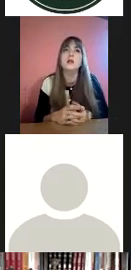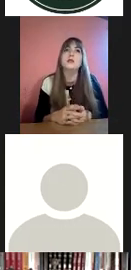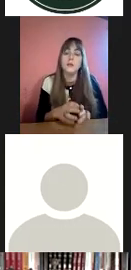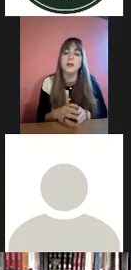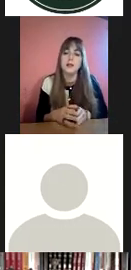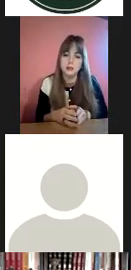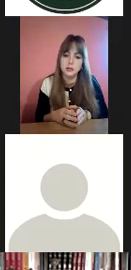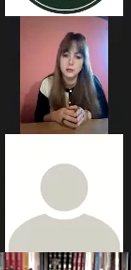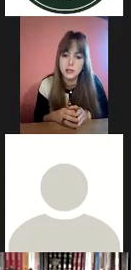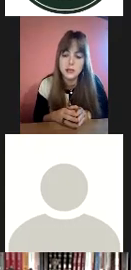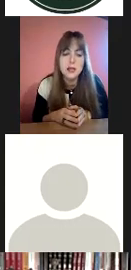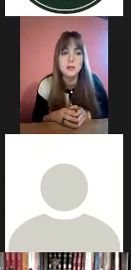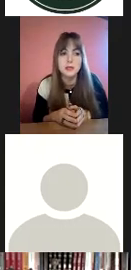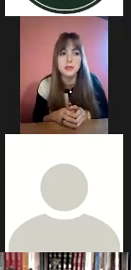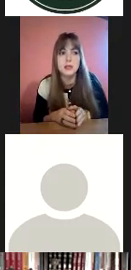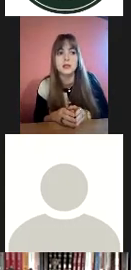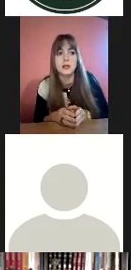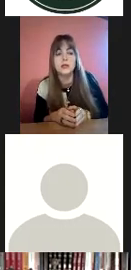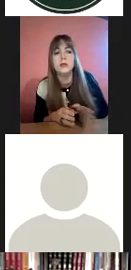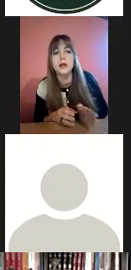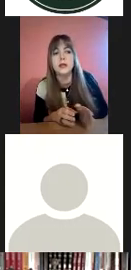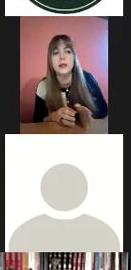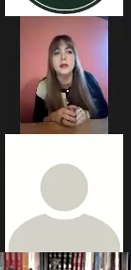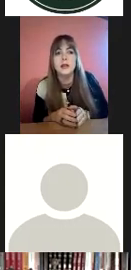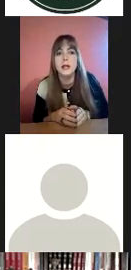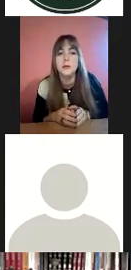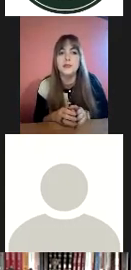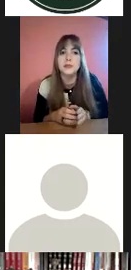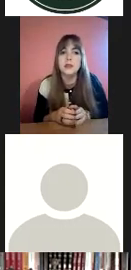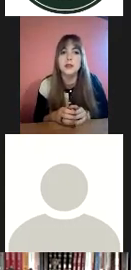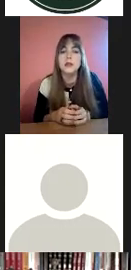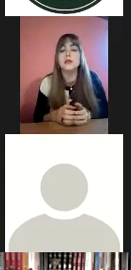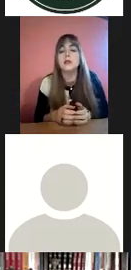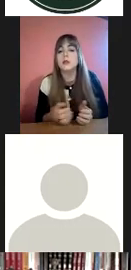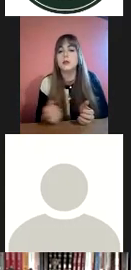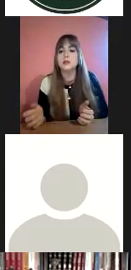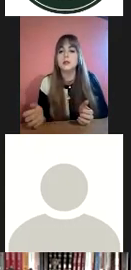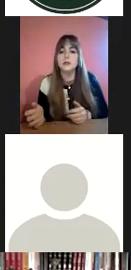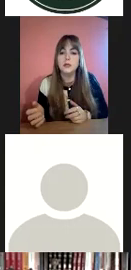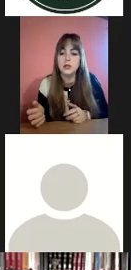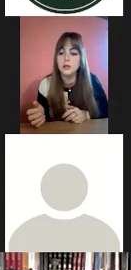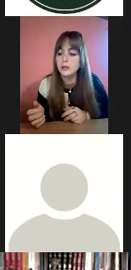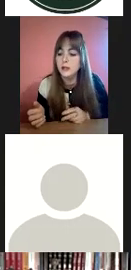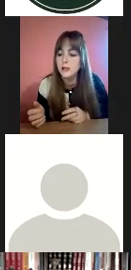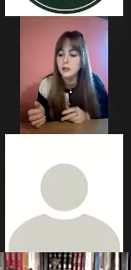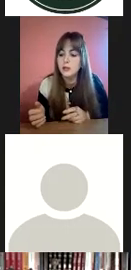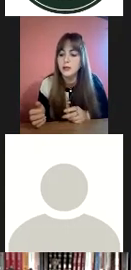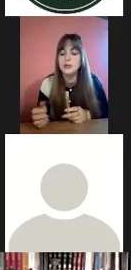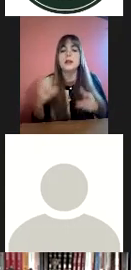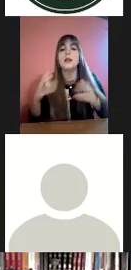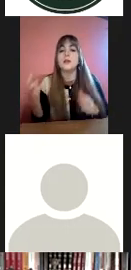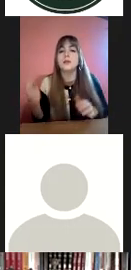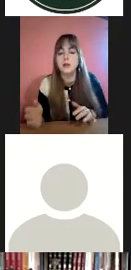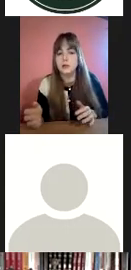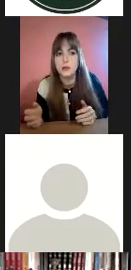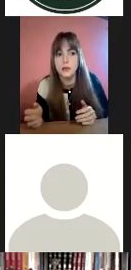salud propia a los animales, más allá de la salud humana, y de reconocerle los derechos, ¿no? Lógicamente, de no pensar